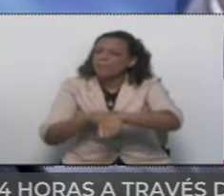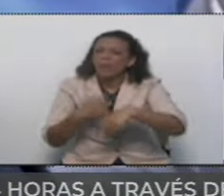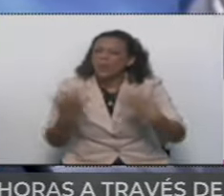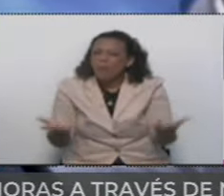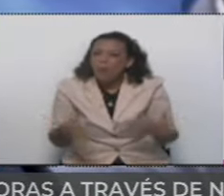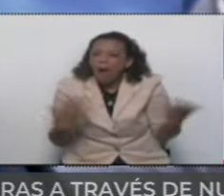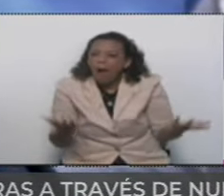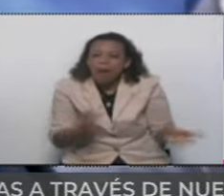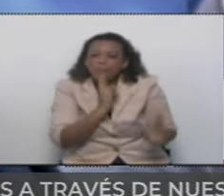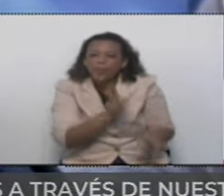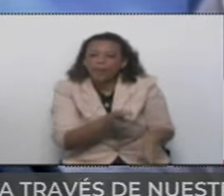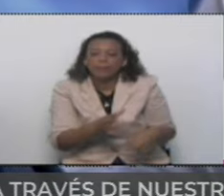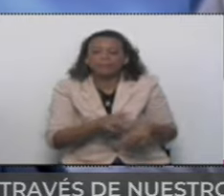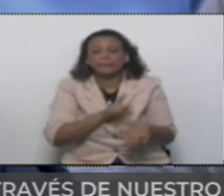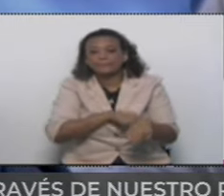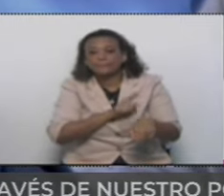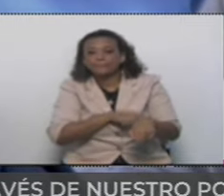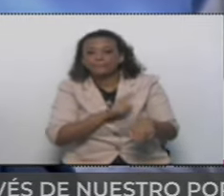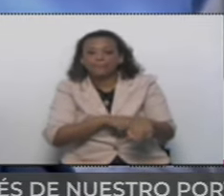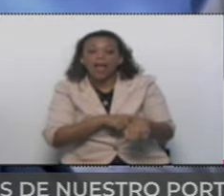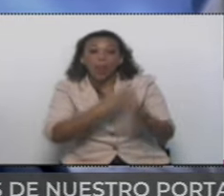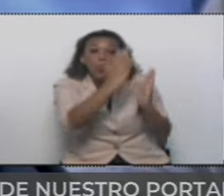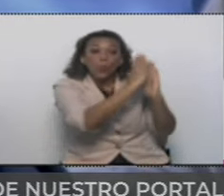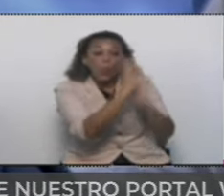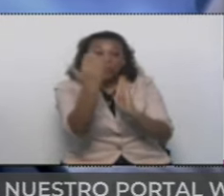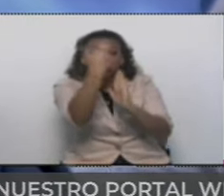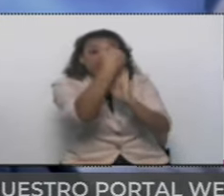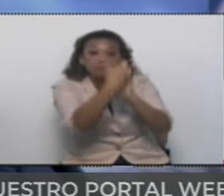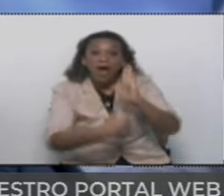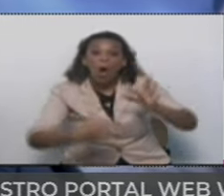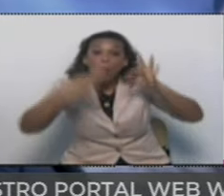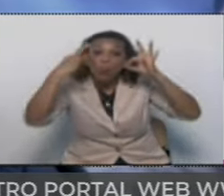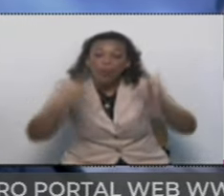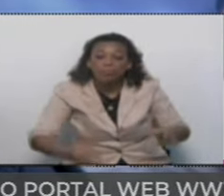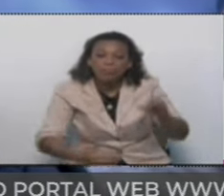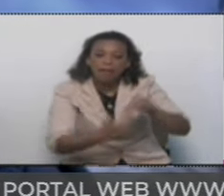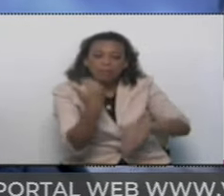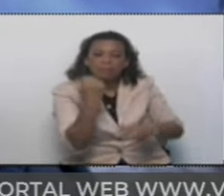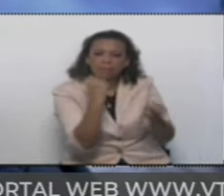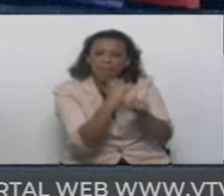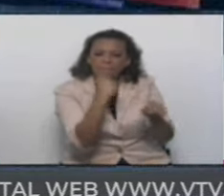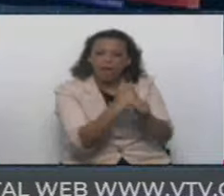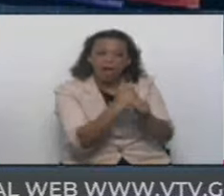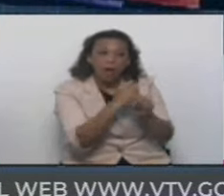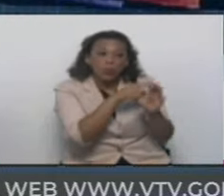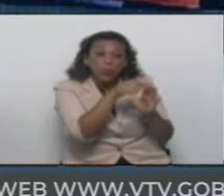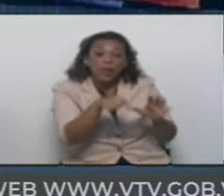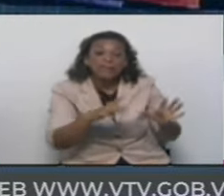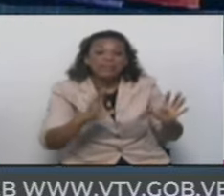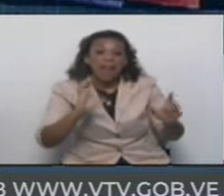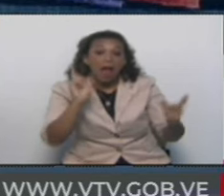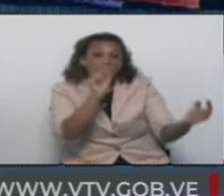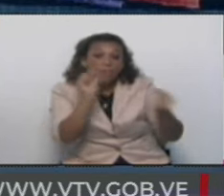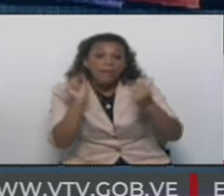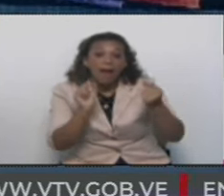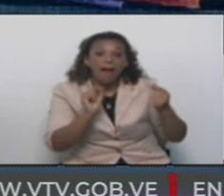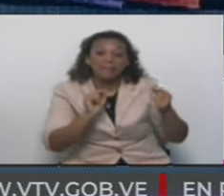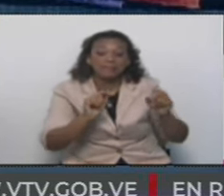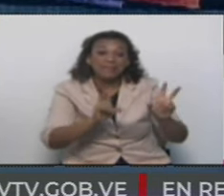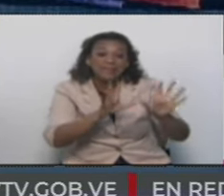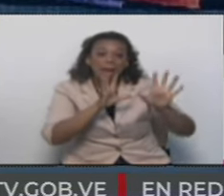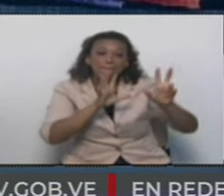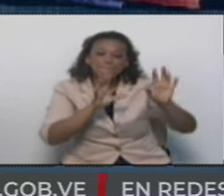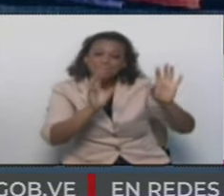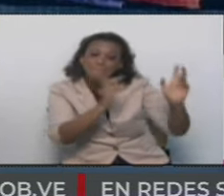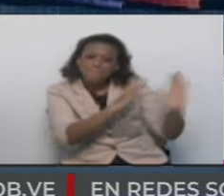¿verdad?, que son las agendas concretas de acción de el plan de la 7T rumbo